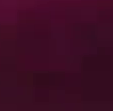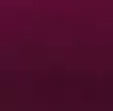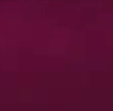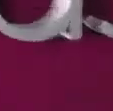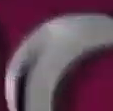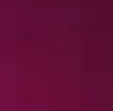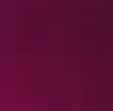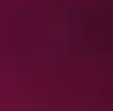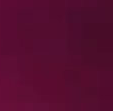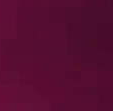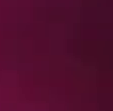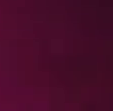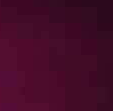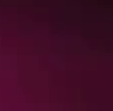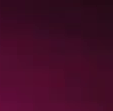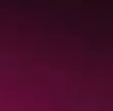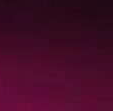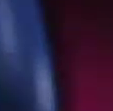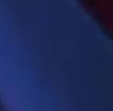cuando regresemos.